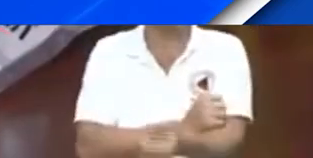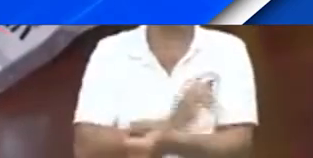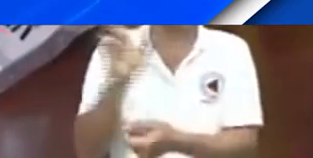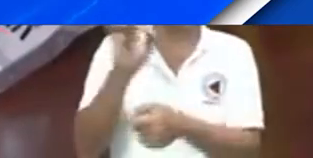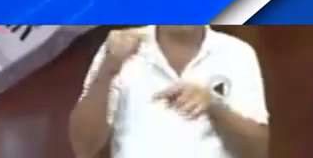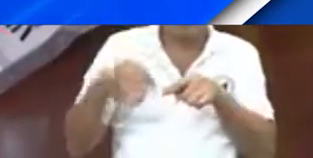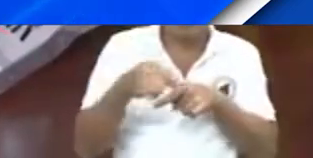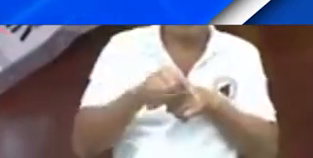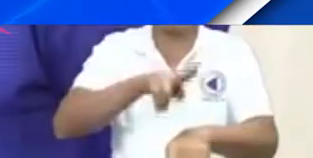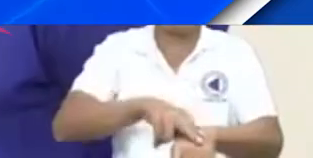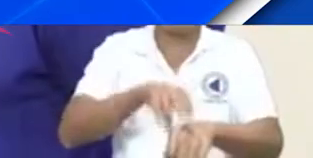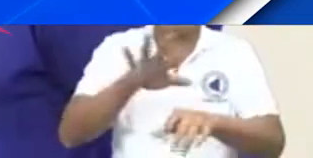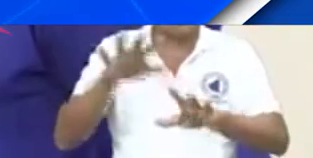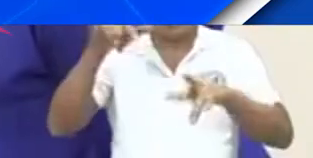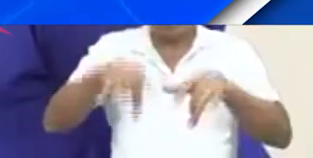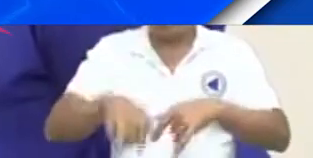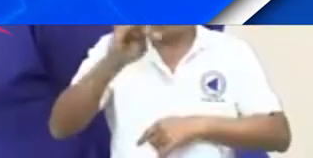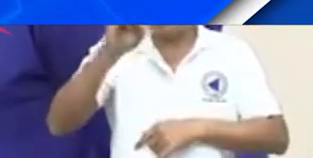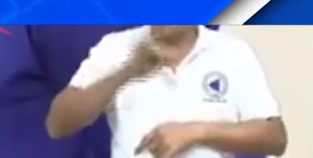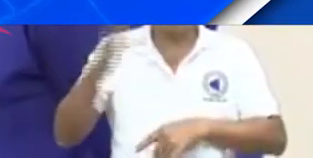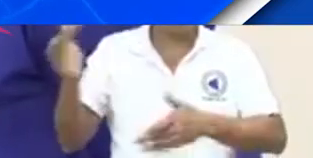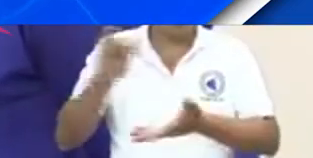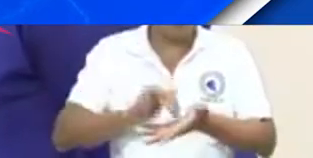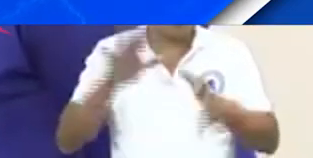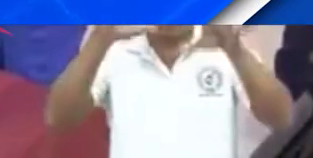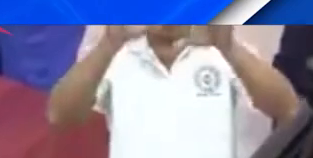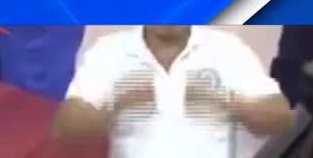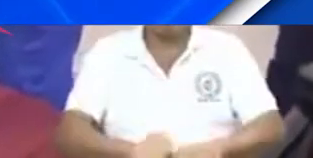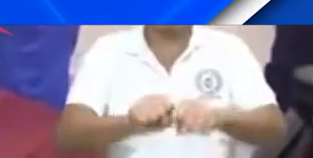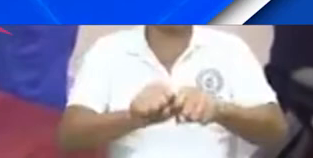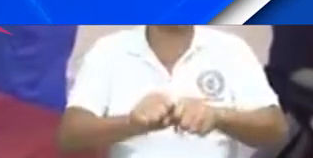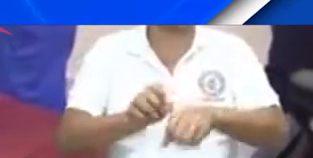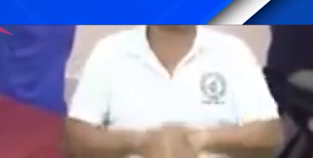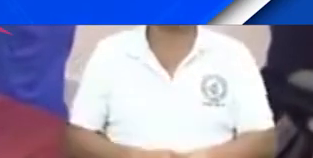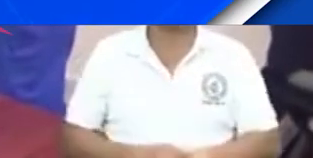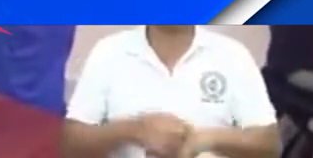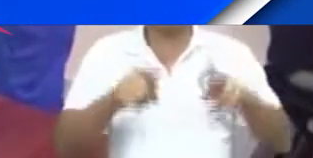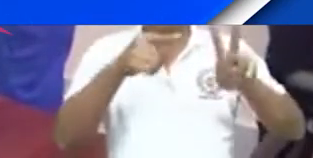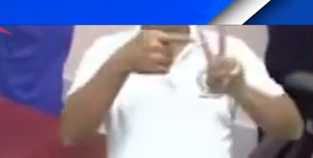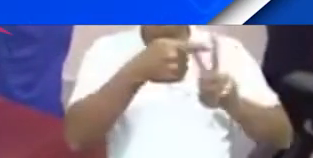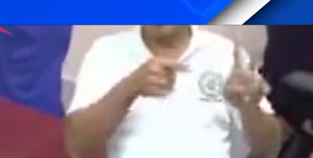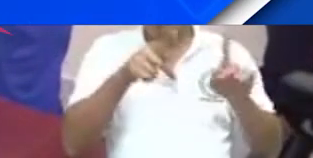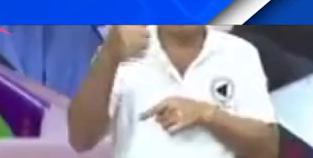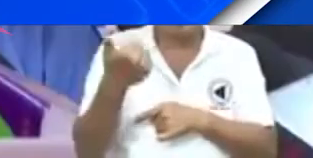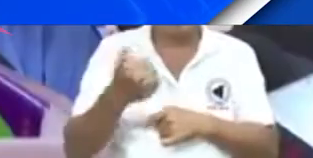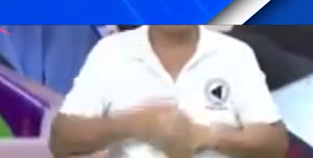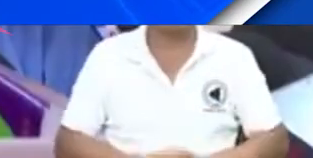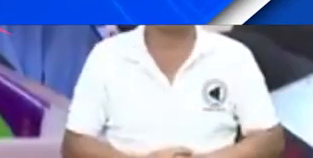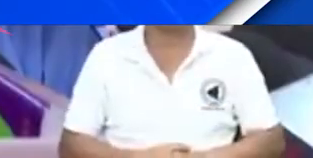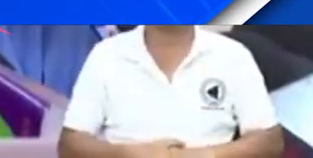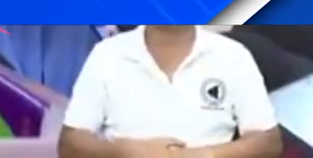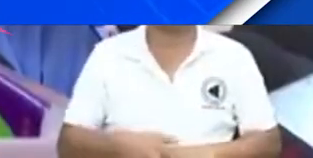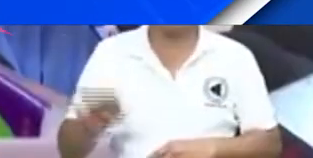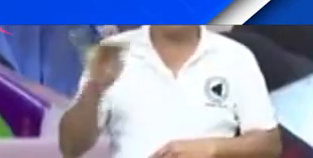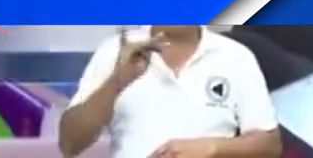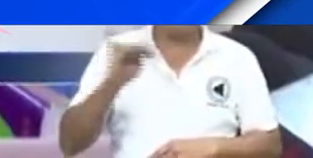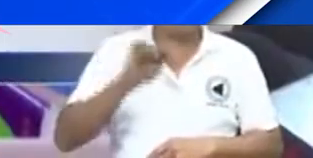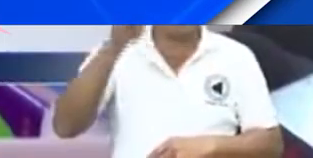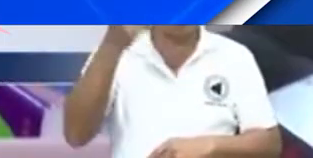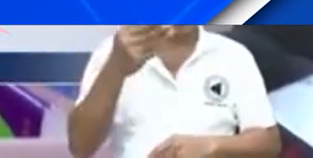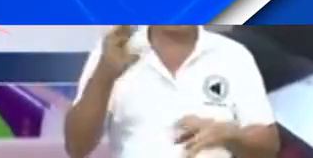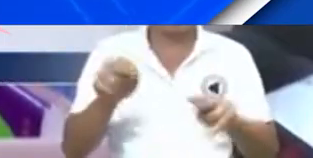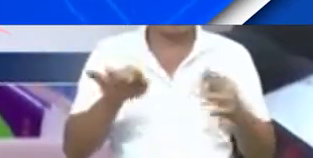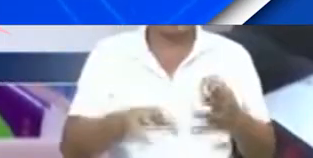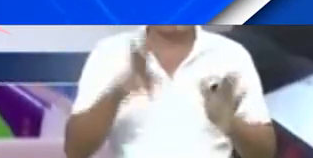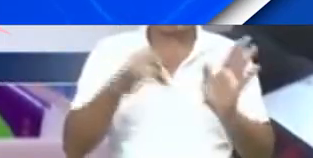$45,175, fueron capturados por la Policía Nacional los sujetos Charler Gar y Kingler Allen Jiménez. El día miércoles 9 de